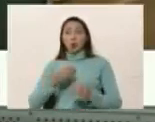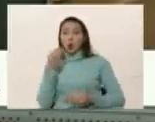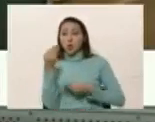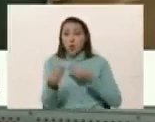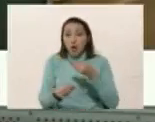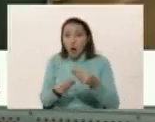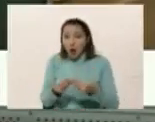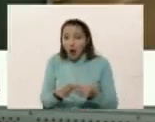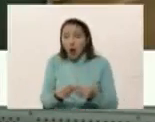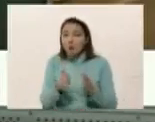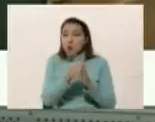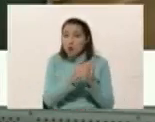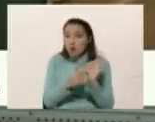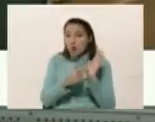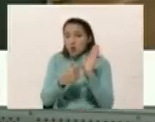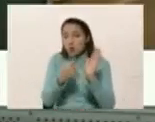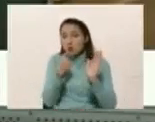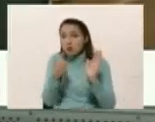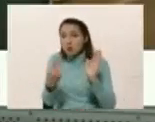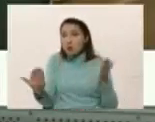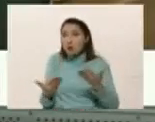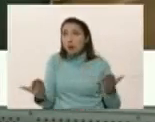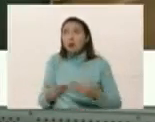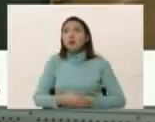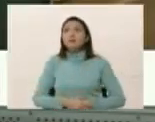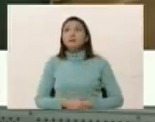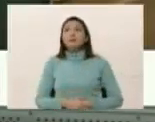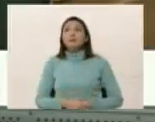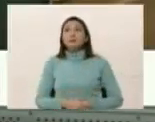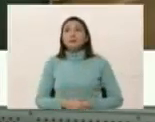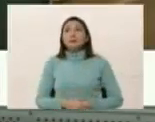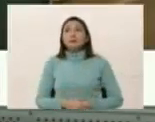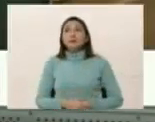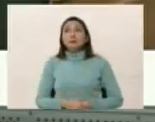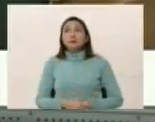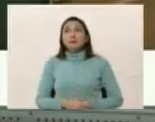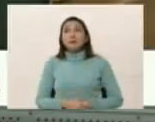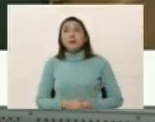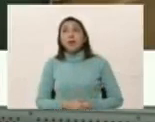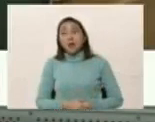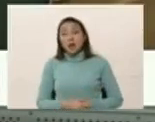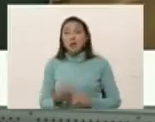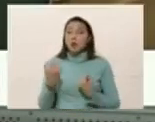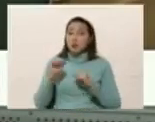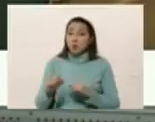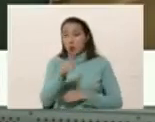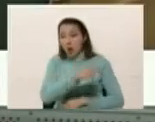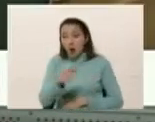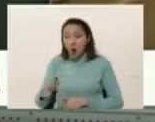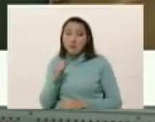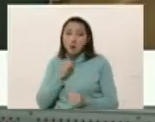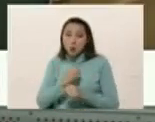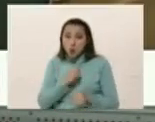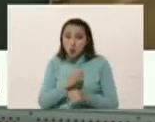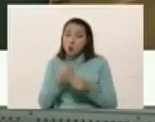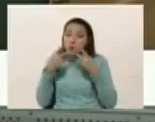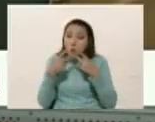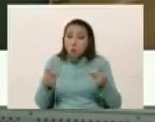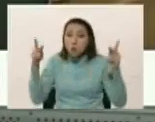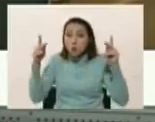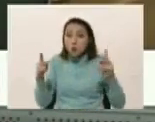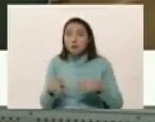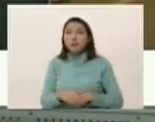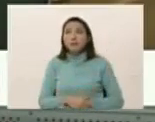establecido en este artículo será considerado una falta leve de los servidores públicos y servidoras públicas de